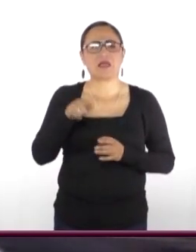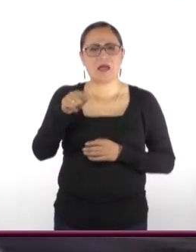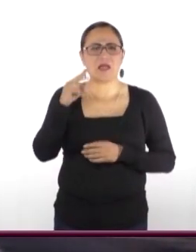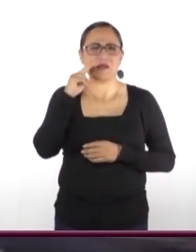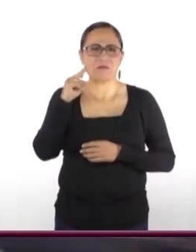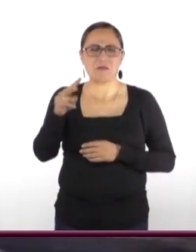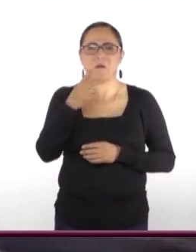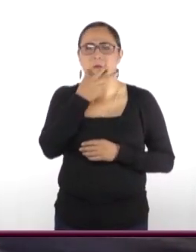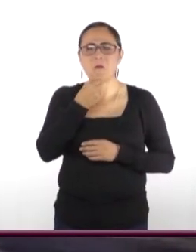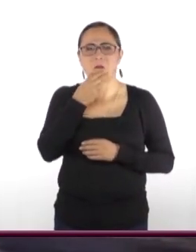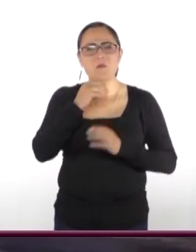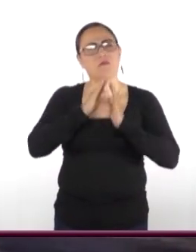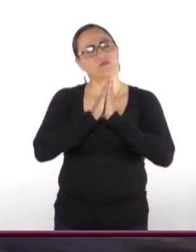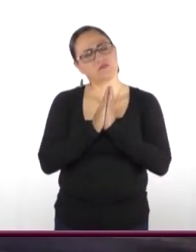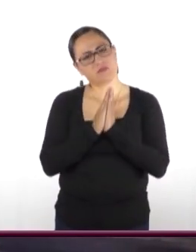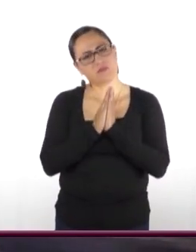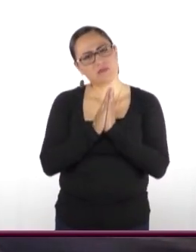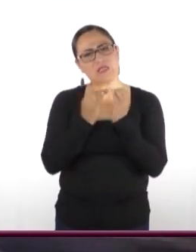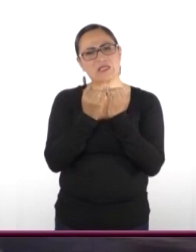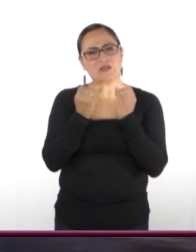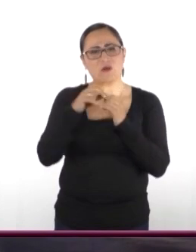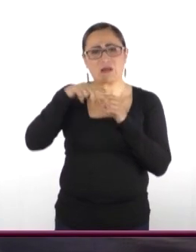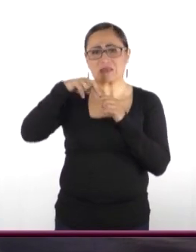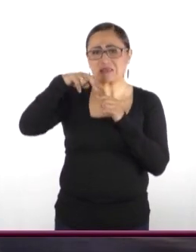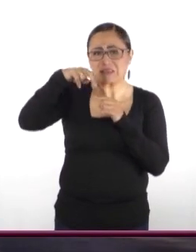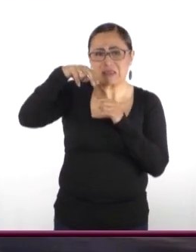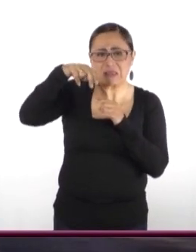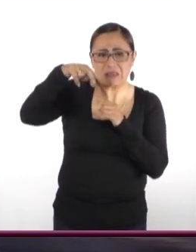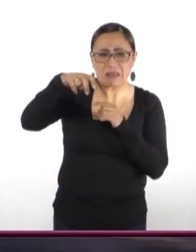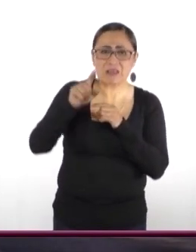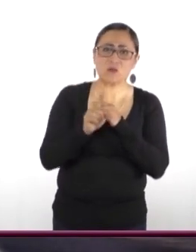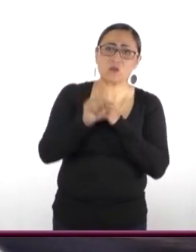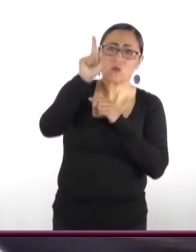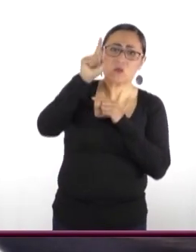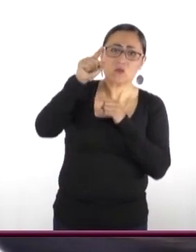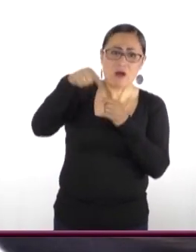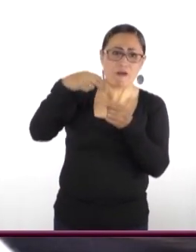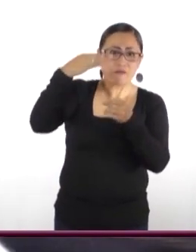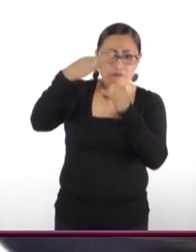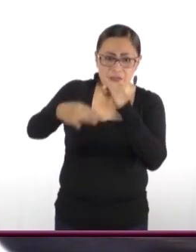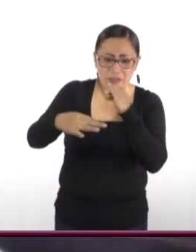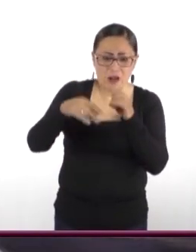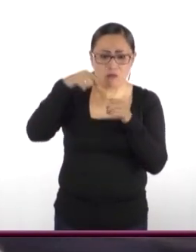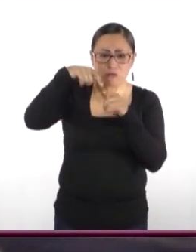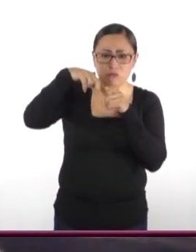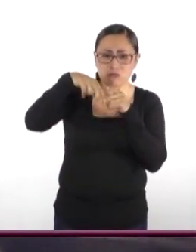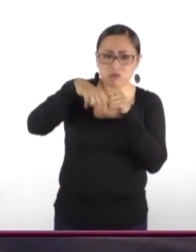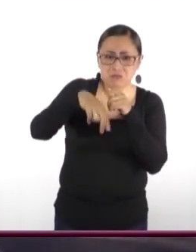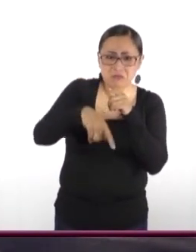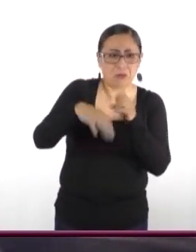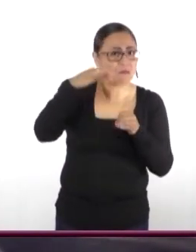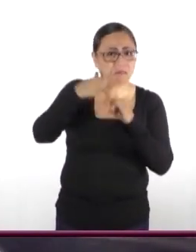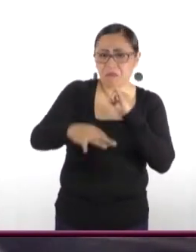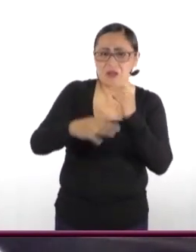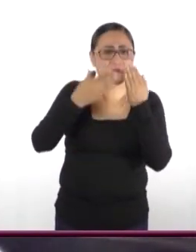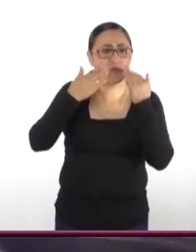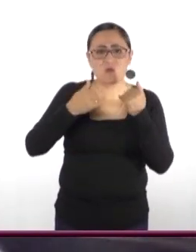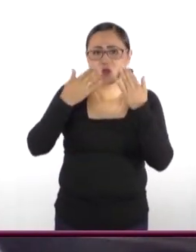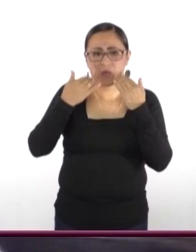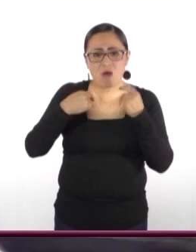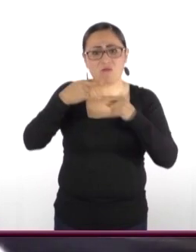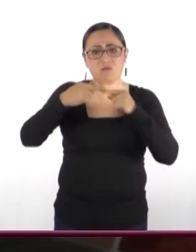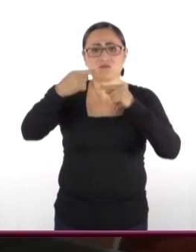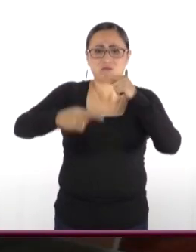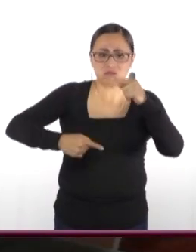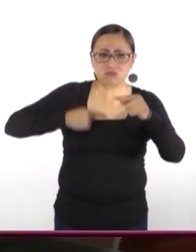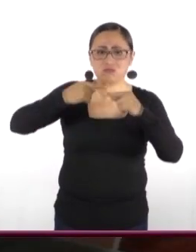pueden ver, se aprecian estos monjes que finalmente siguen estas escaleras que nunca llegan hasta arriba y nunca bajan, continúan, tienen un ciclo